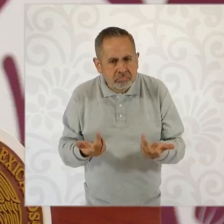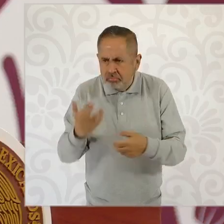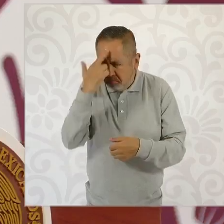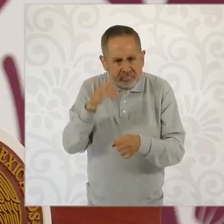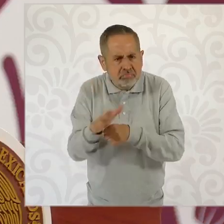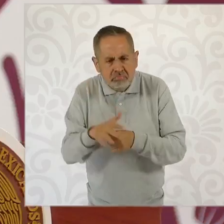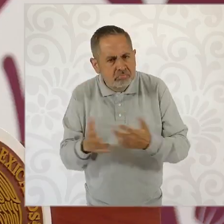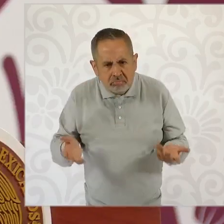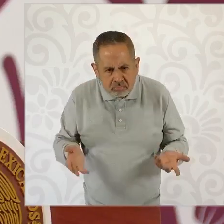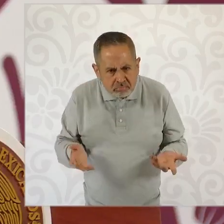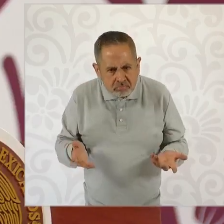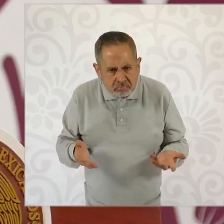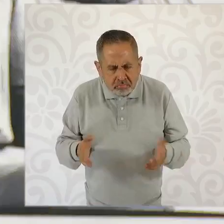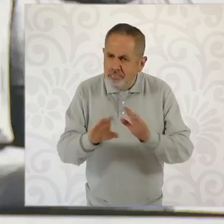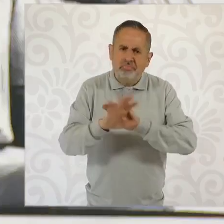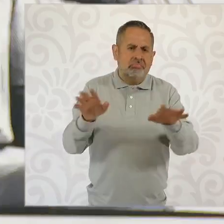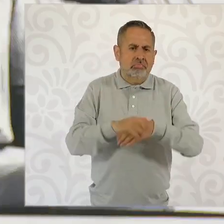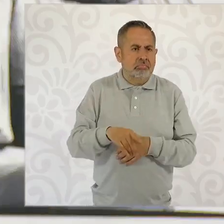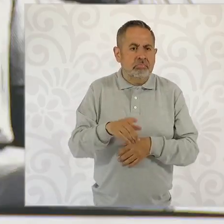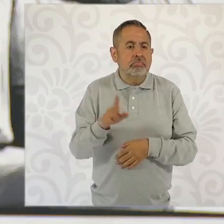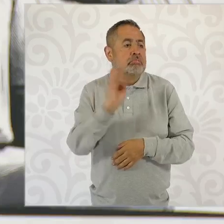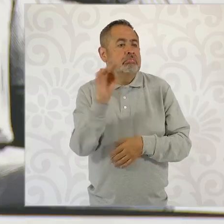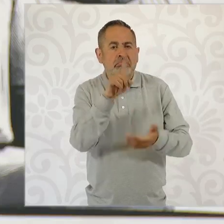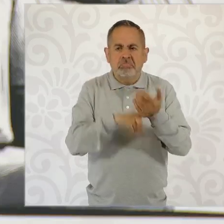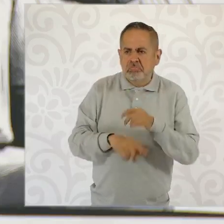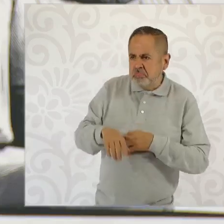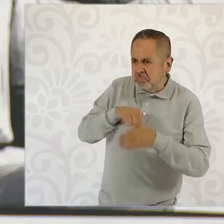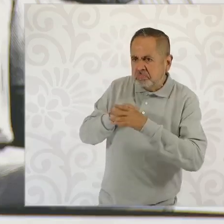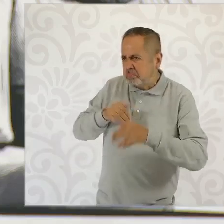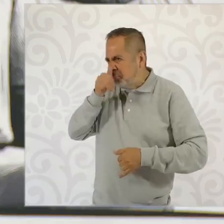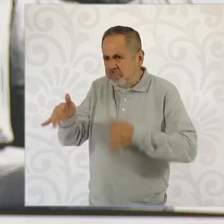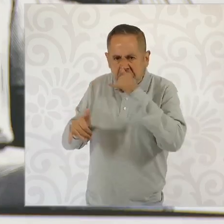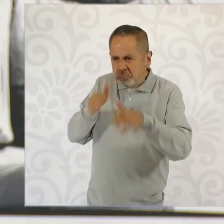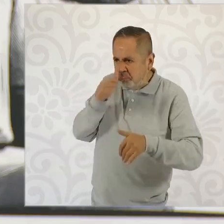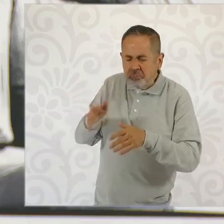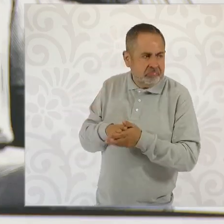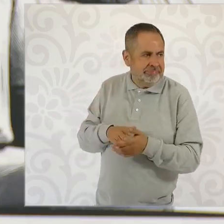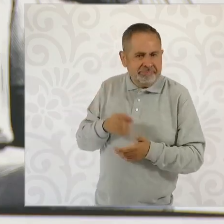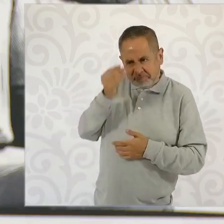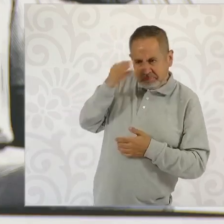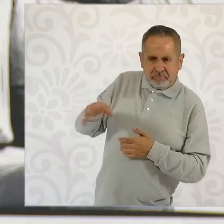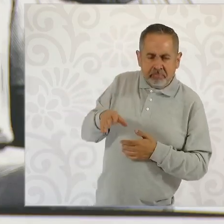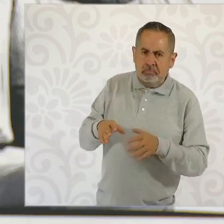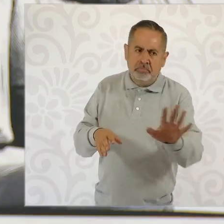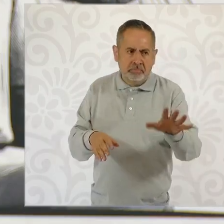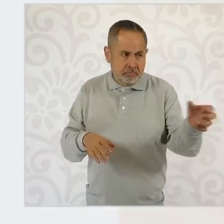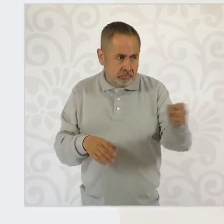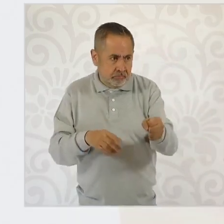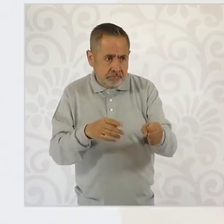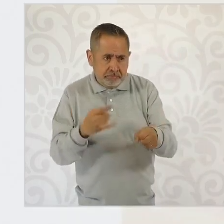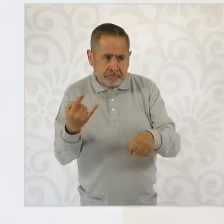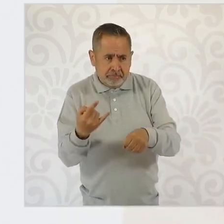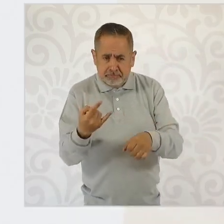¿por qué? Y si son provocadores, pues también que haya una denuncia de que son provocadores.